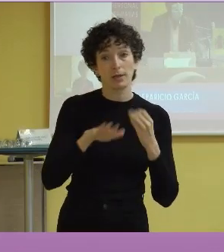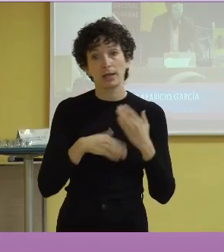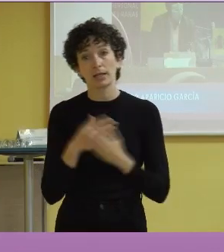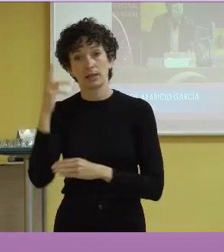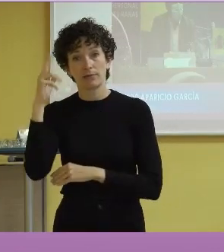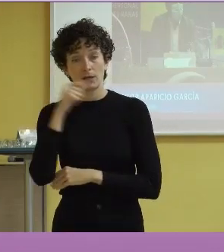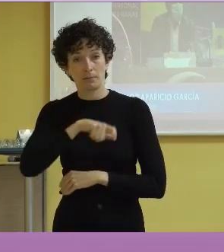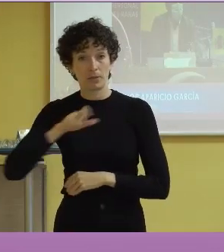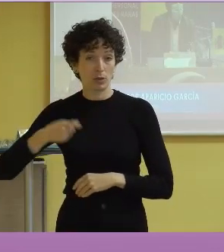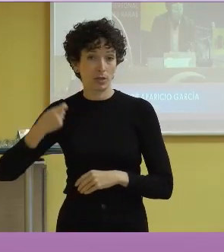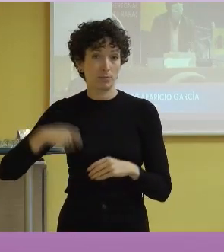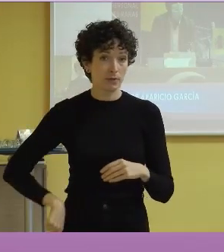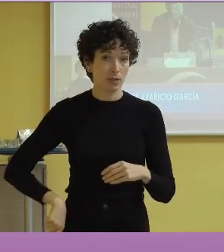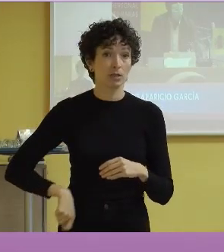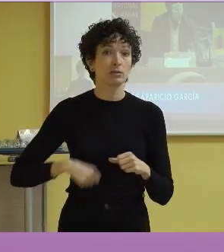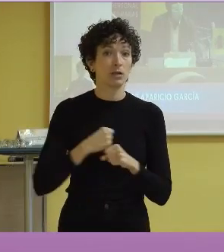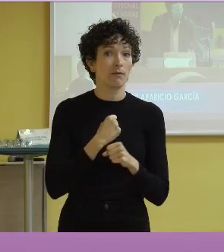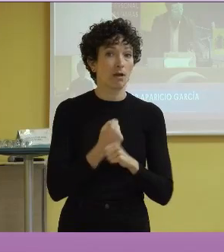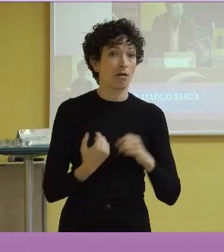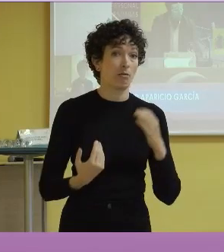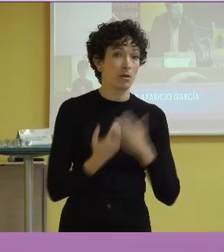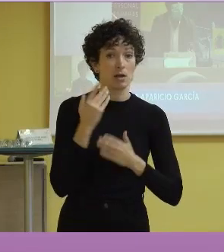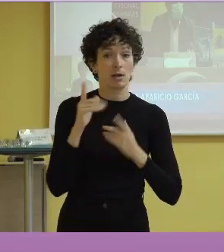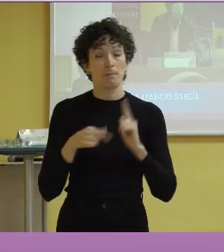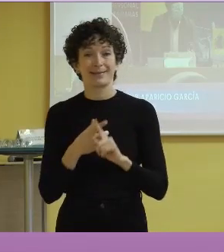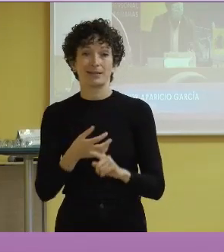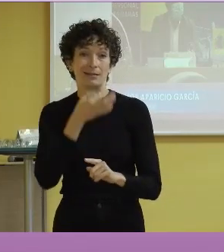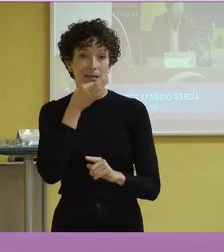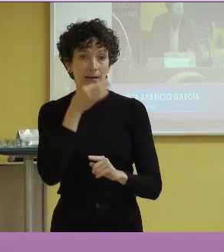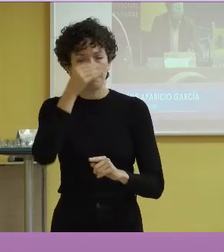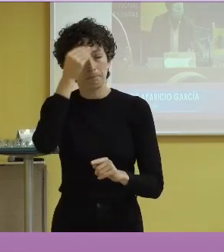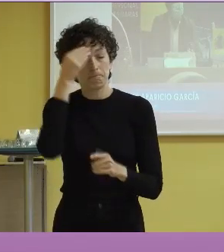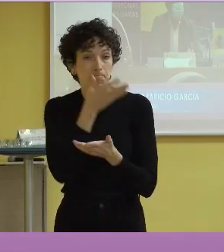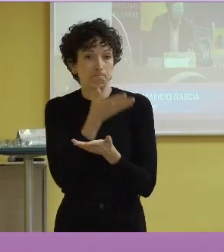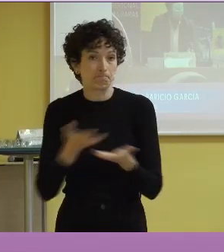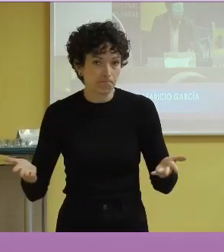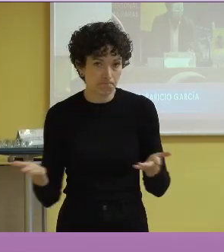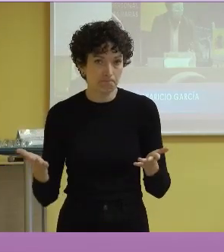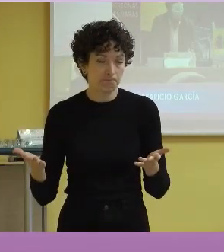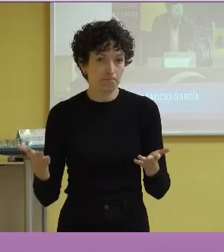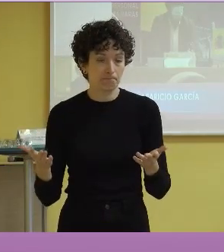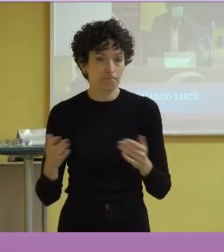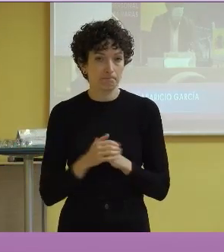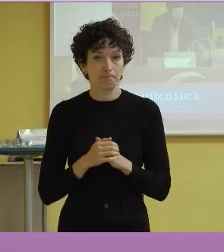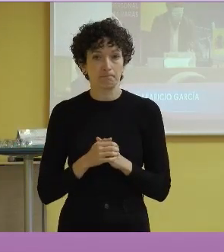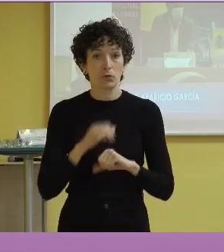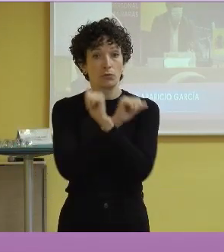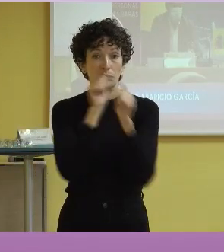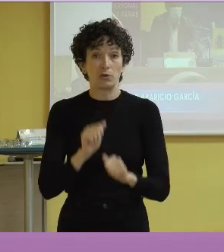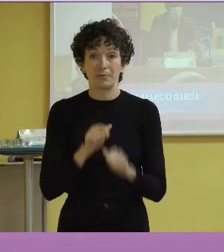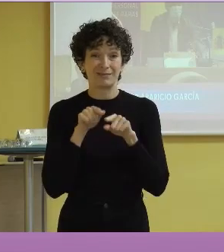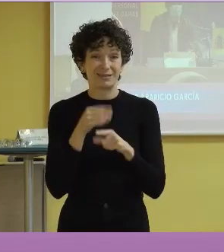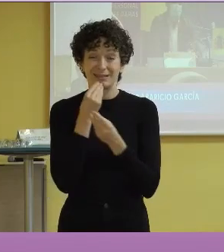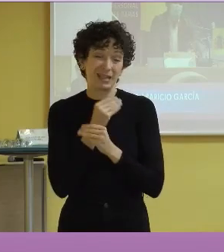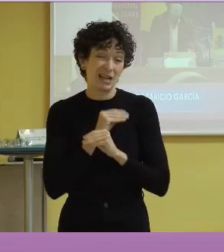están intensivos mañana y tarde, y por tanto creíamos que es la mejor manera de